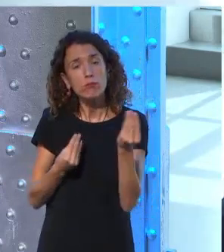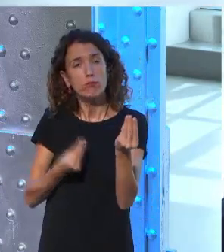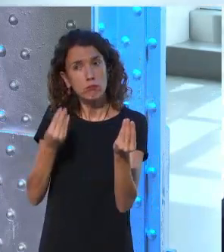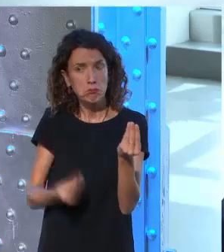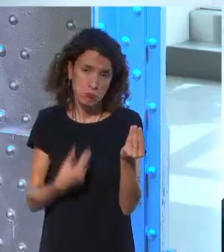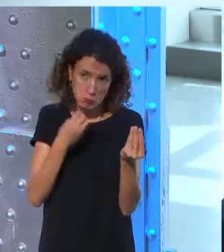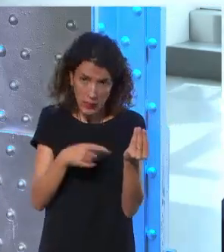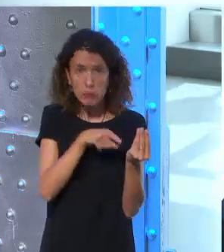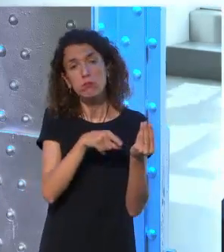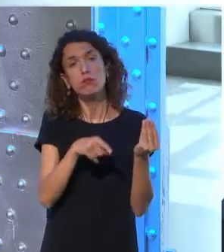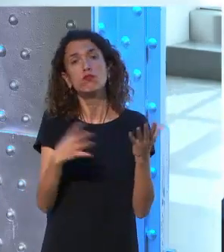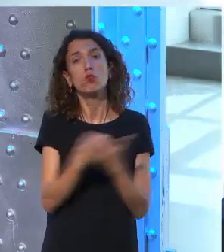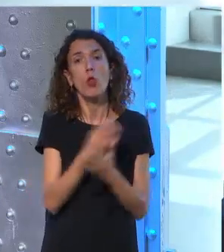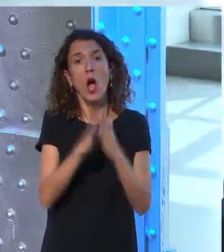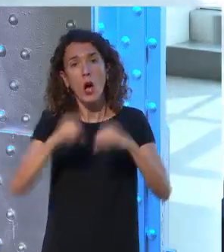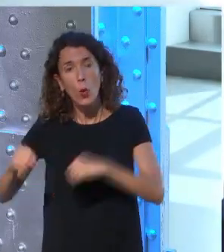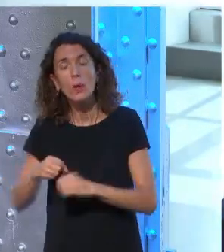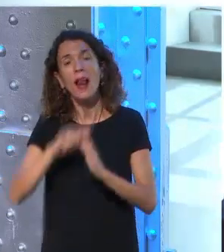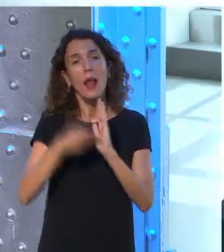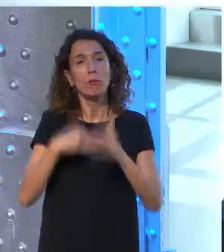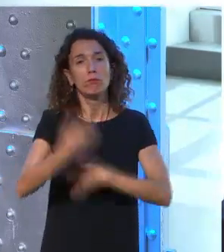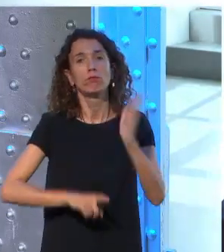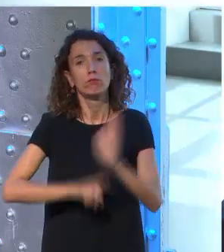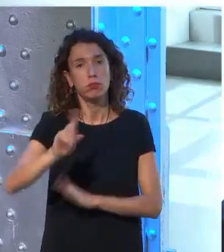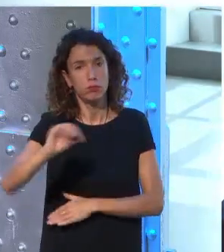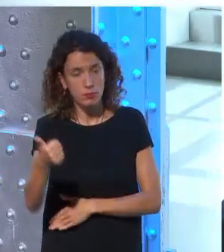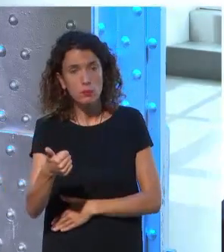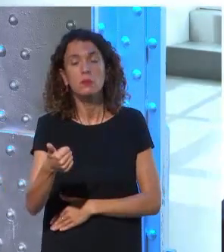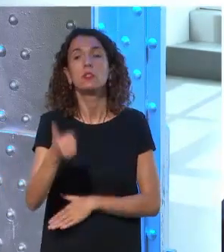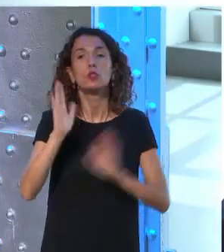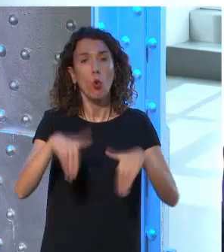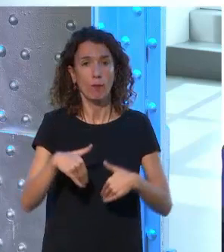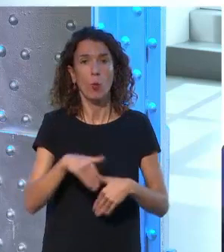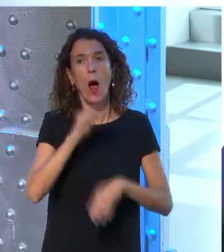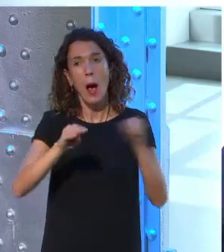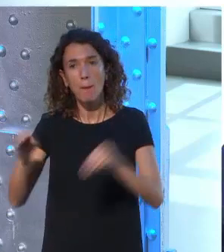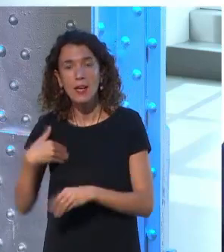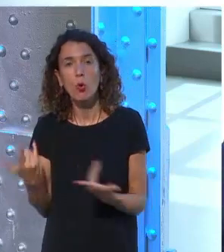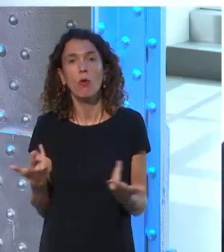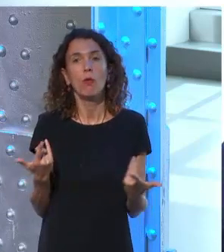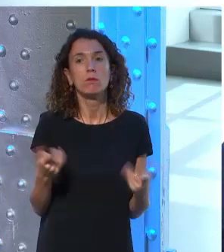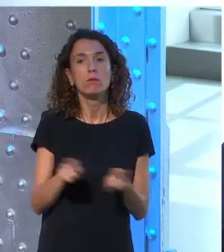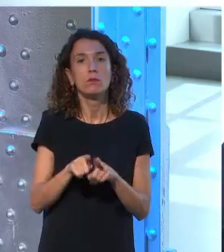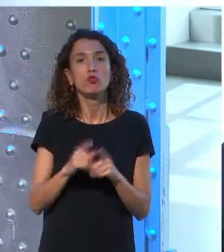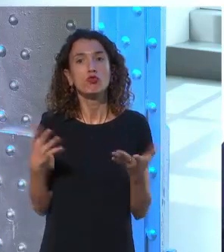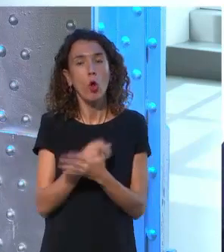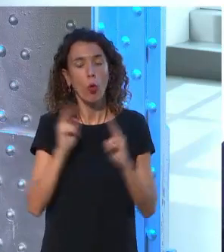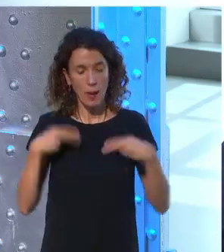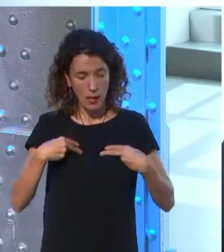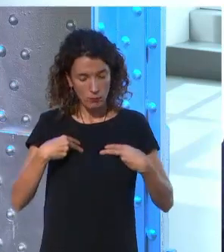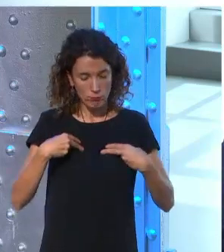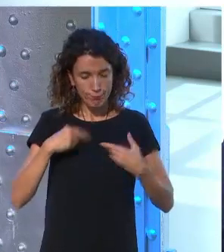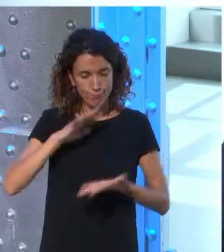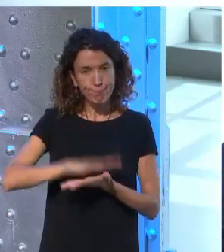principio estemos todos de acuerdo a sacarla adelante, y yo lo que apelo es al CENI de todos, porque